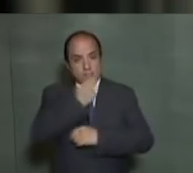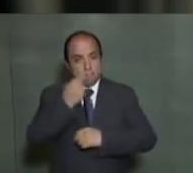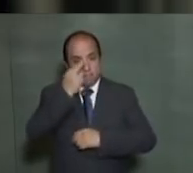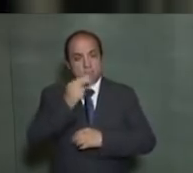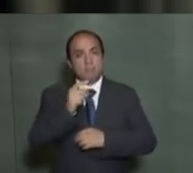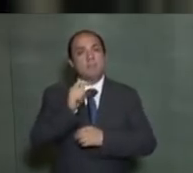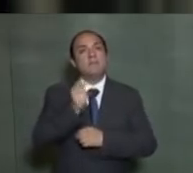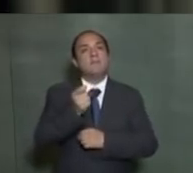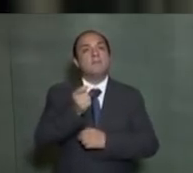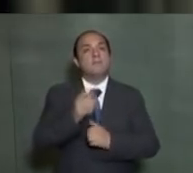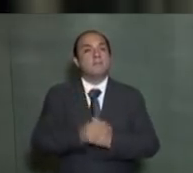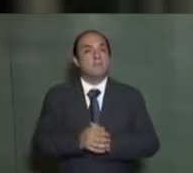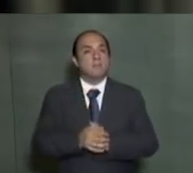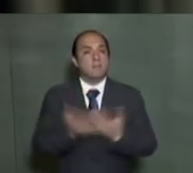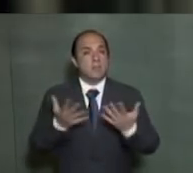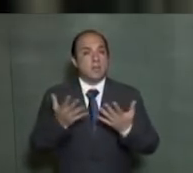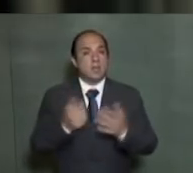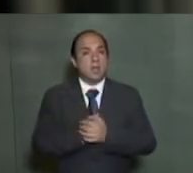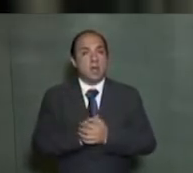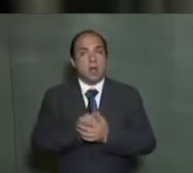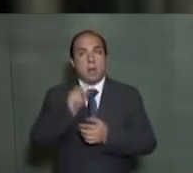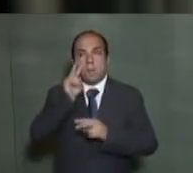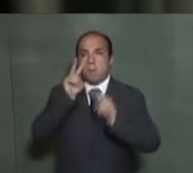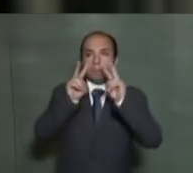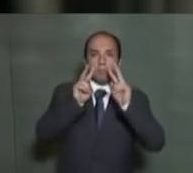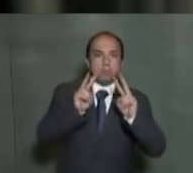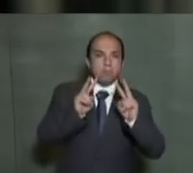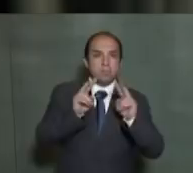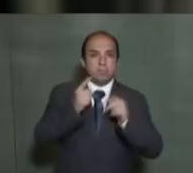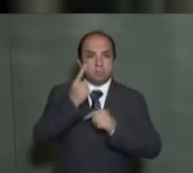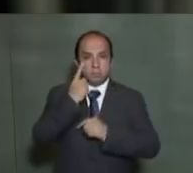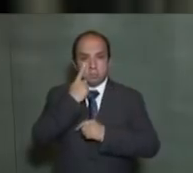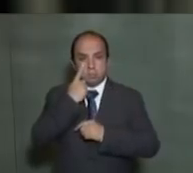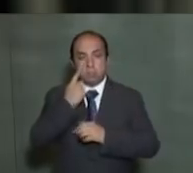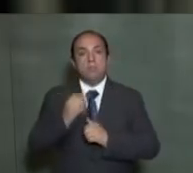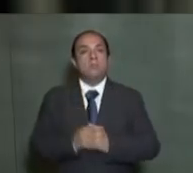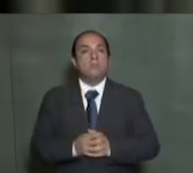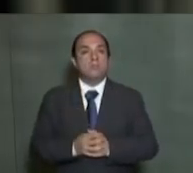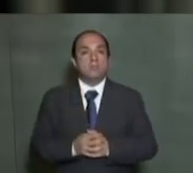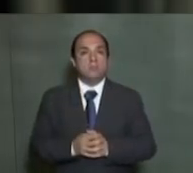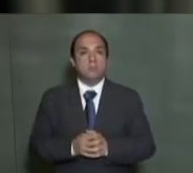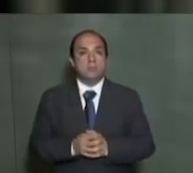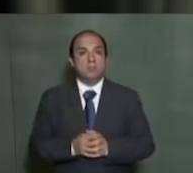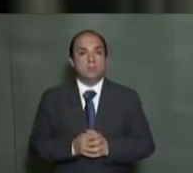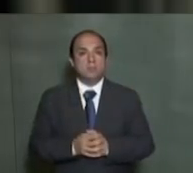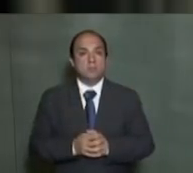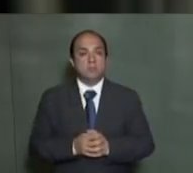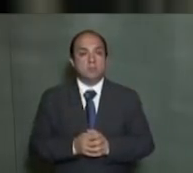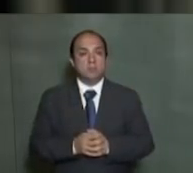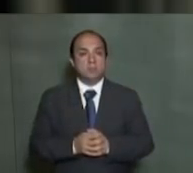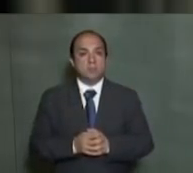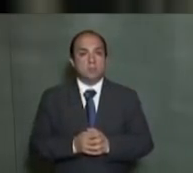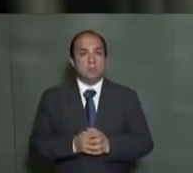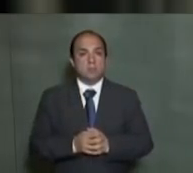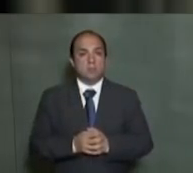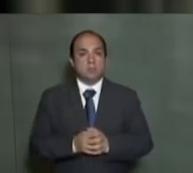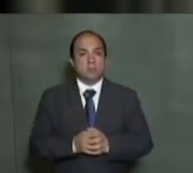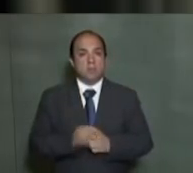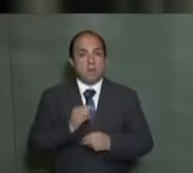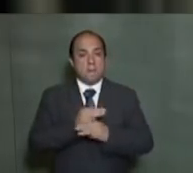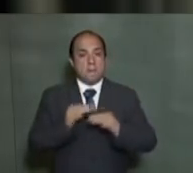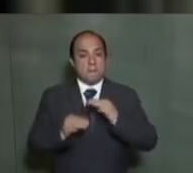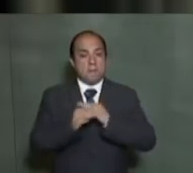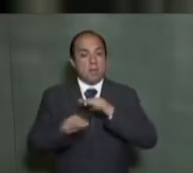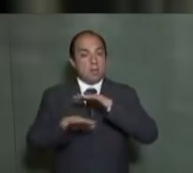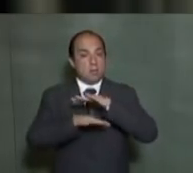cabo únicamente a través de la inspección visual ocular, con los medios básicos que se pueden contar para llevar